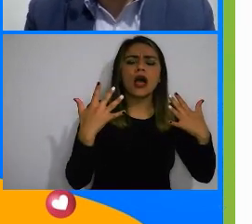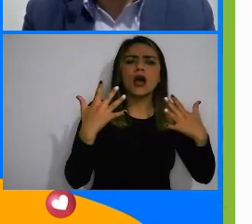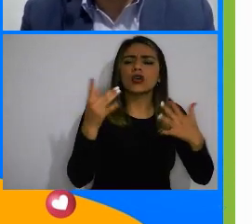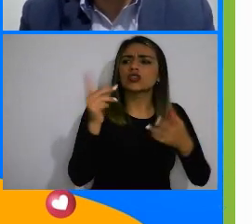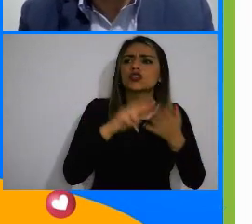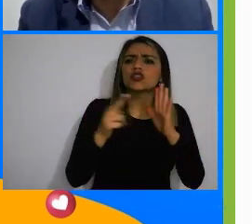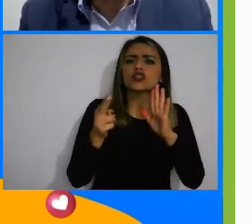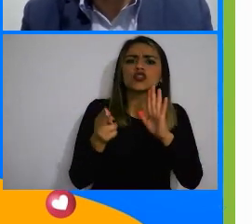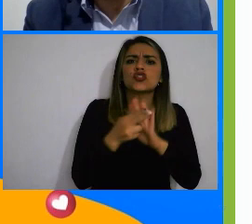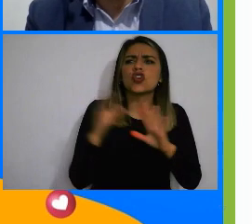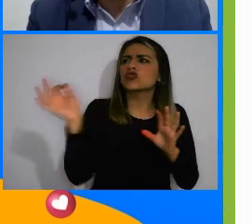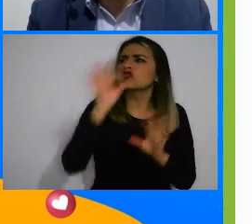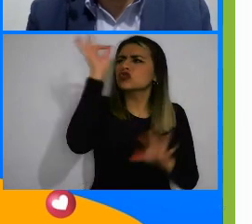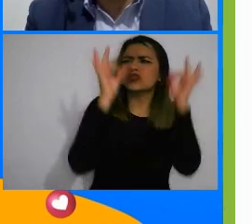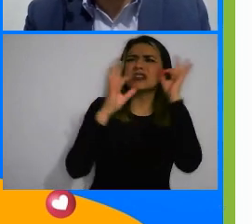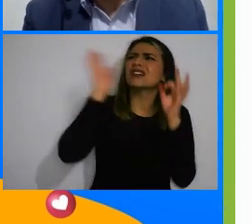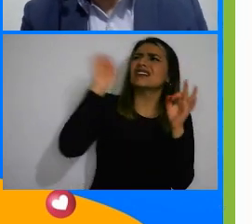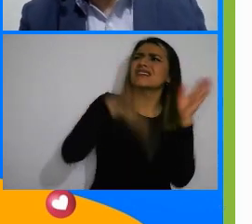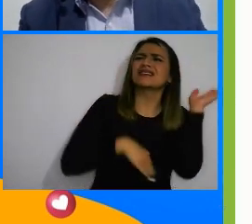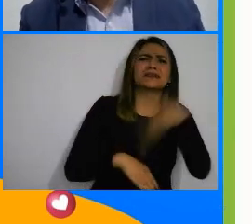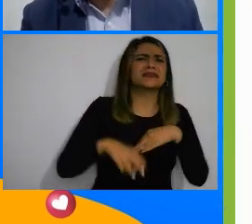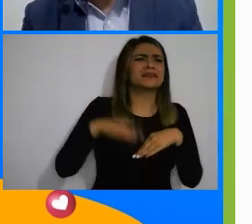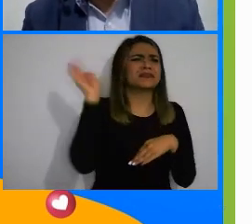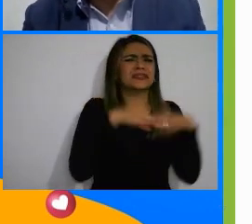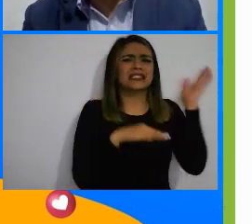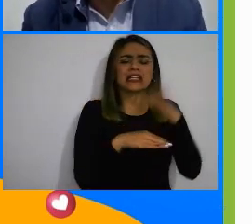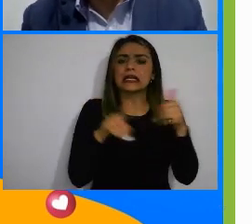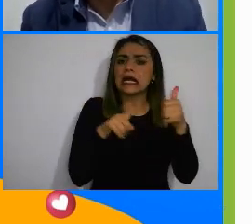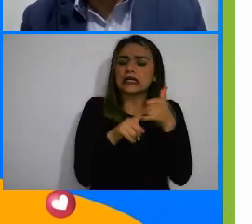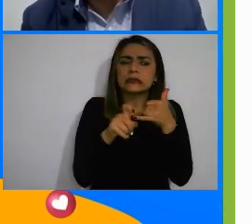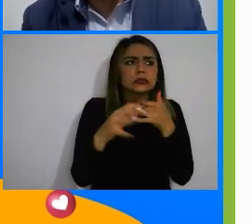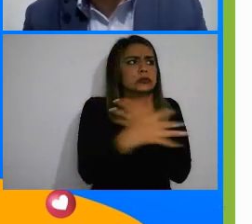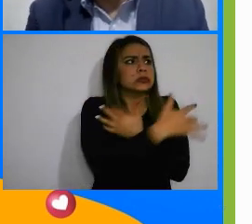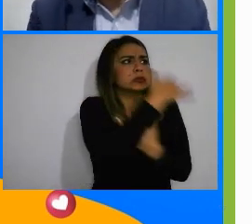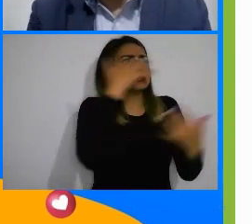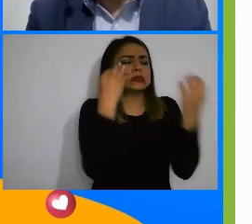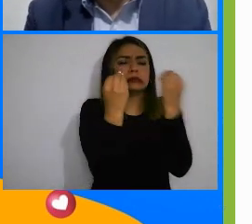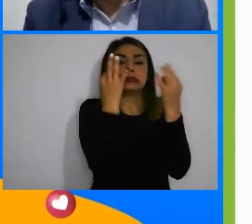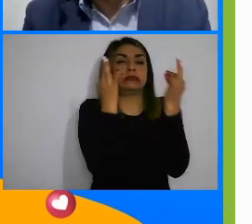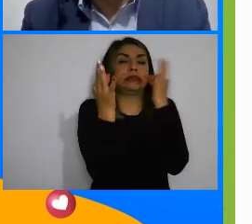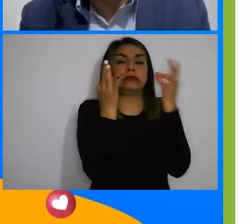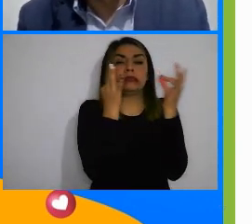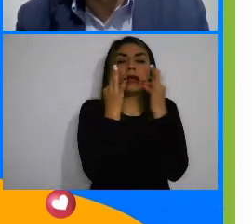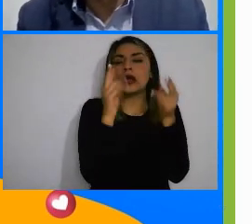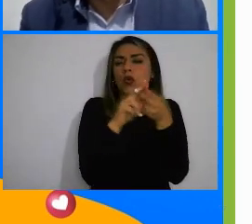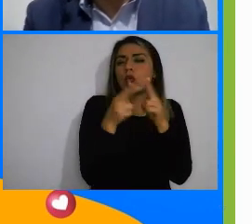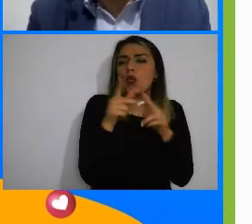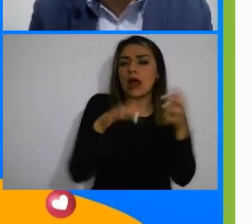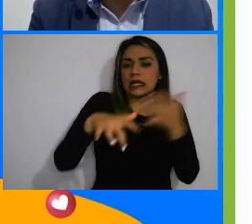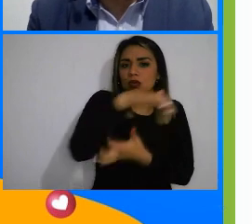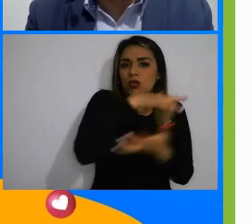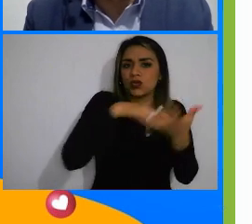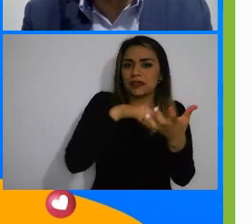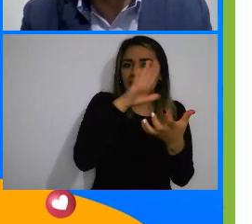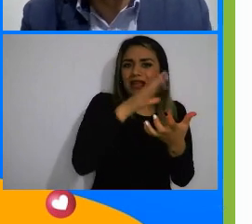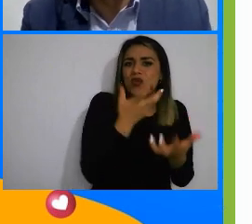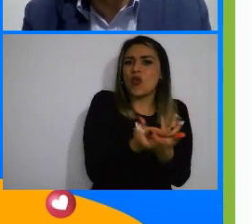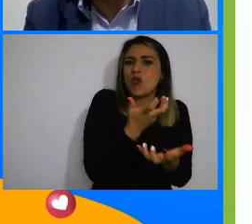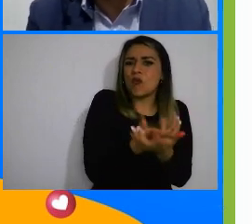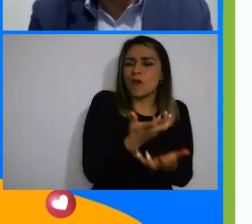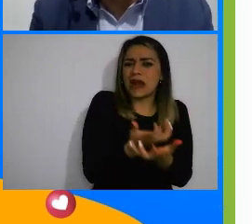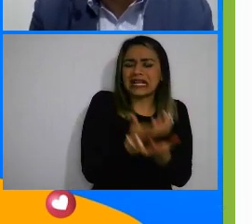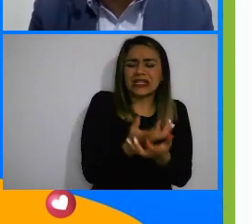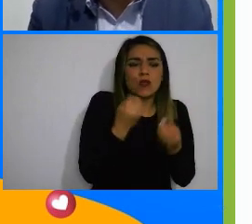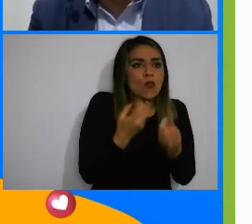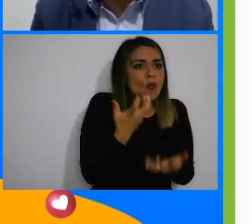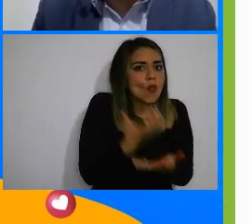sauna de puros mosquitos y entonces usted entra allá y empieza a sudar y los mosquitos le empiezan a picar. Es un ecosistema así con esas características. Hay mucha